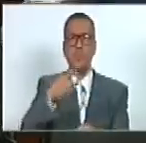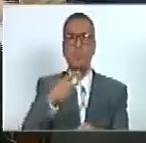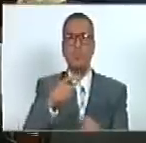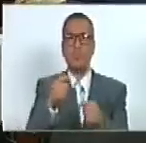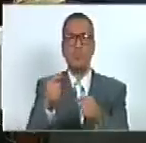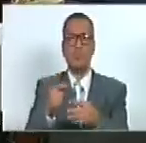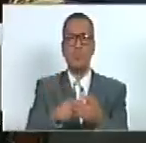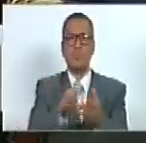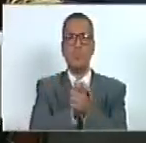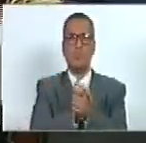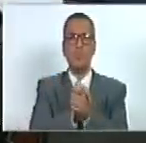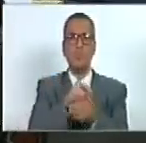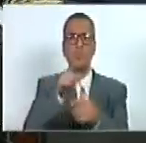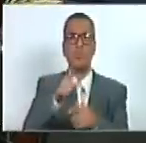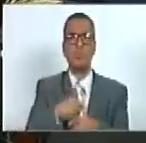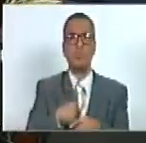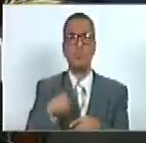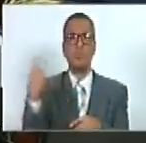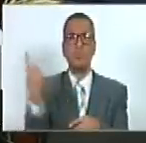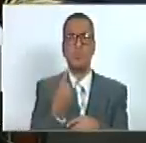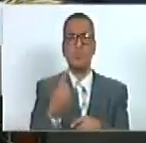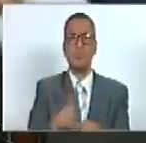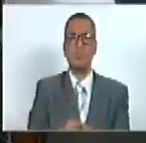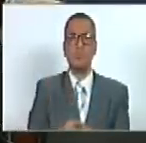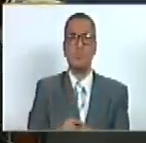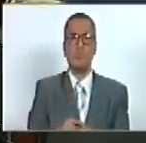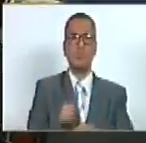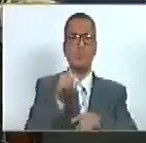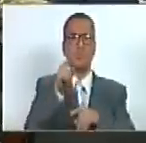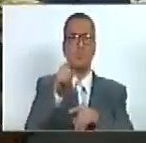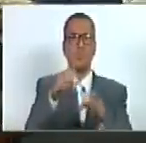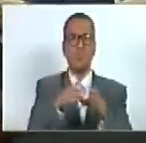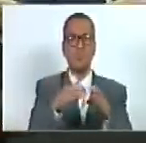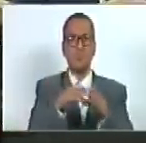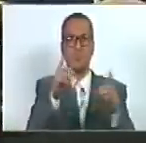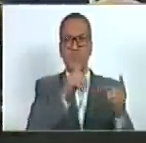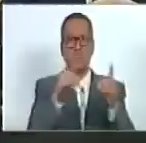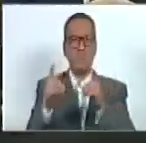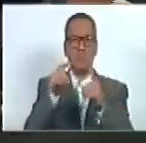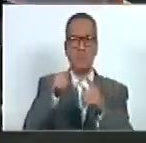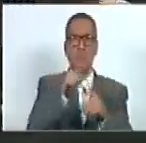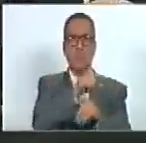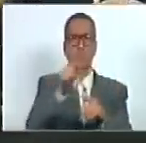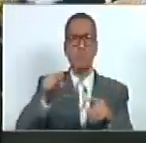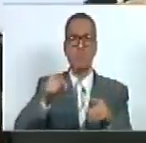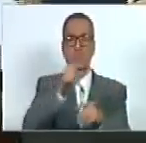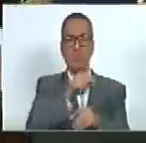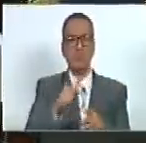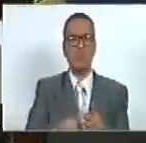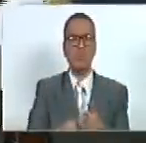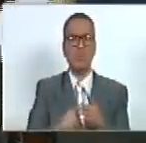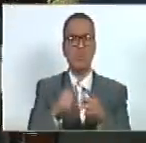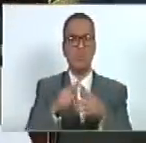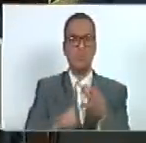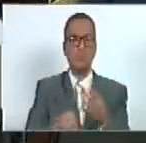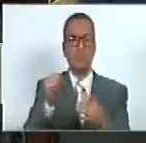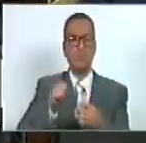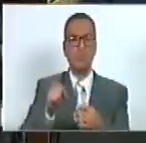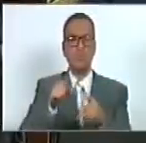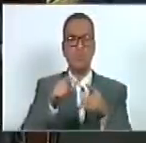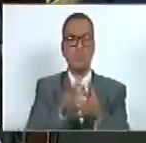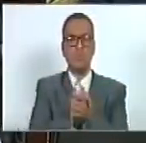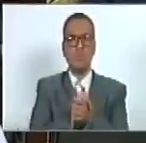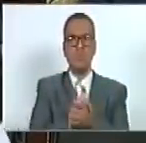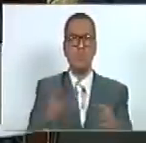poco de compañeros que viene otra lista, y eso es parte del diálogo con estos señores, otra lista donde otros compañeros